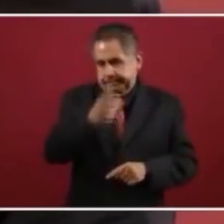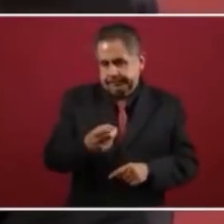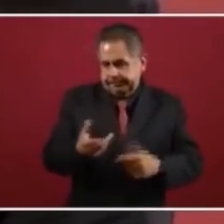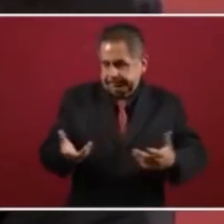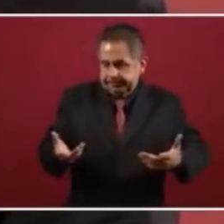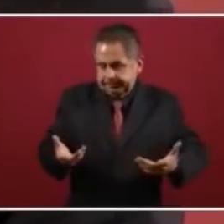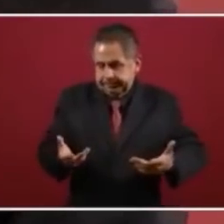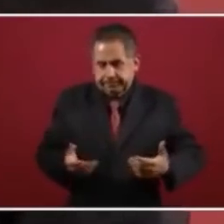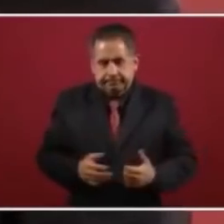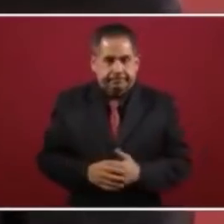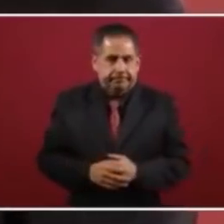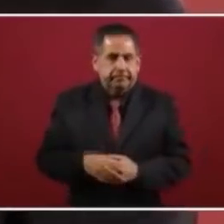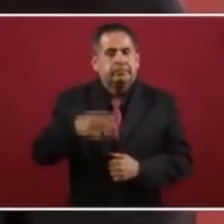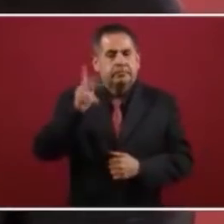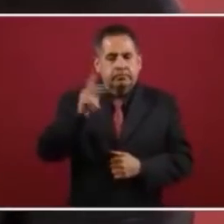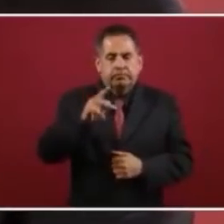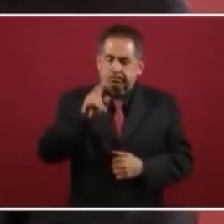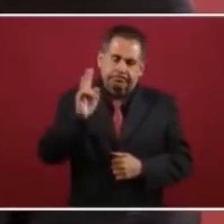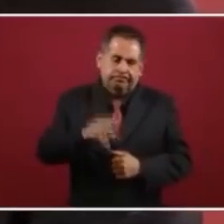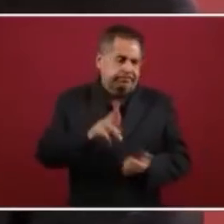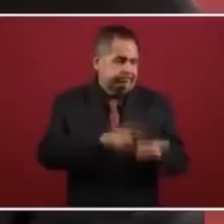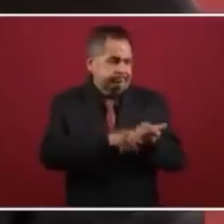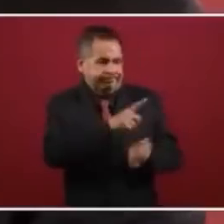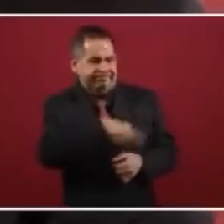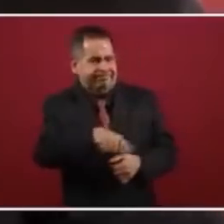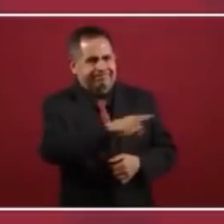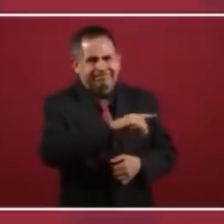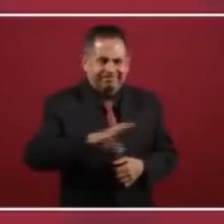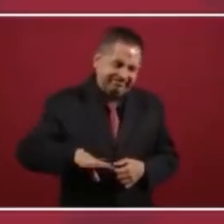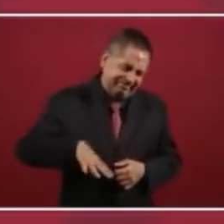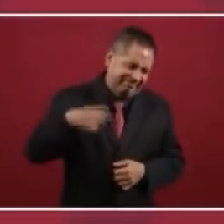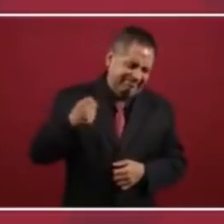pero sí se abusó, ya